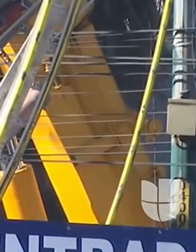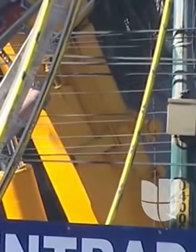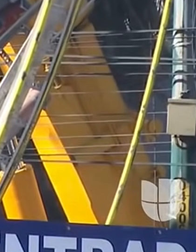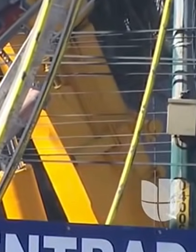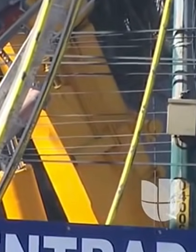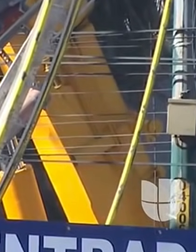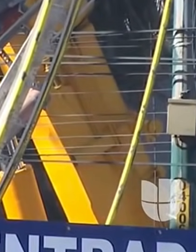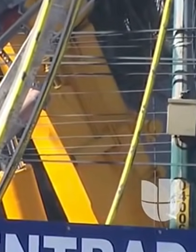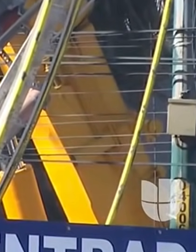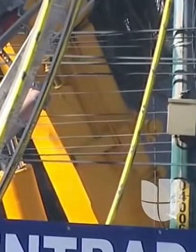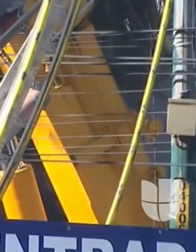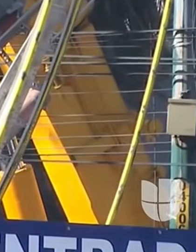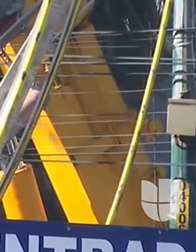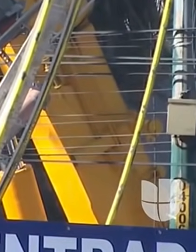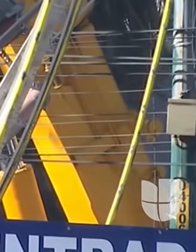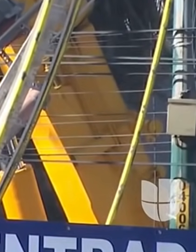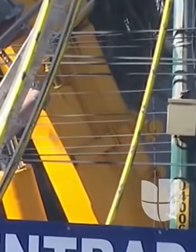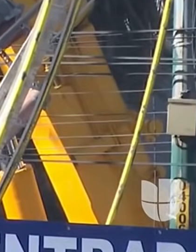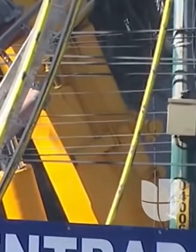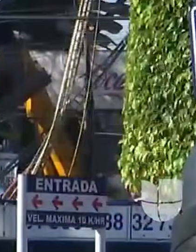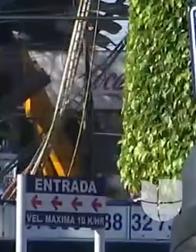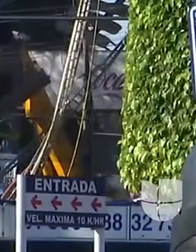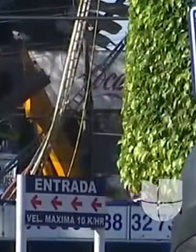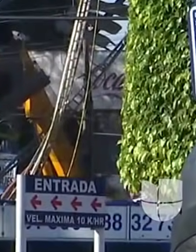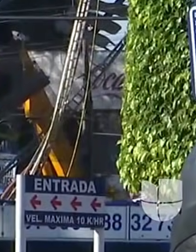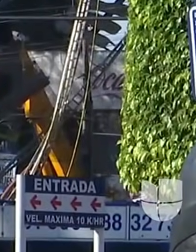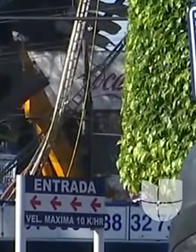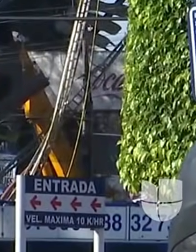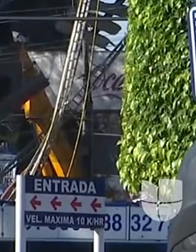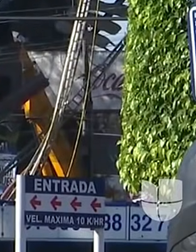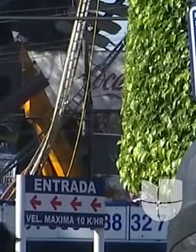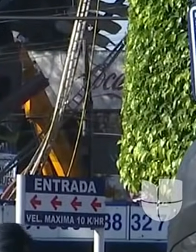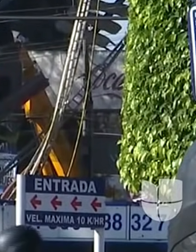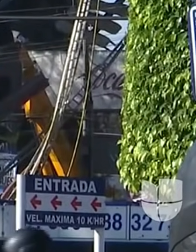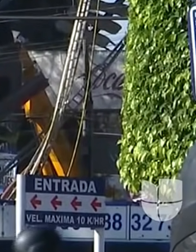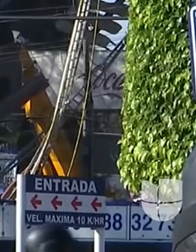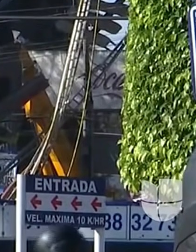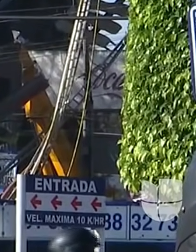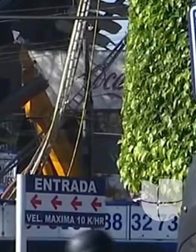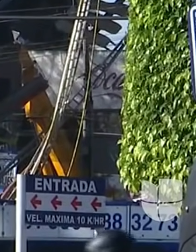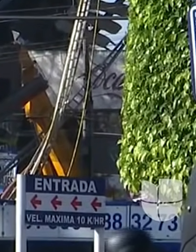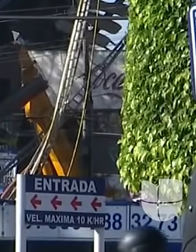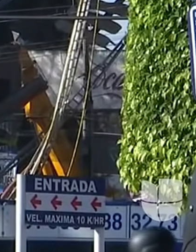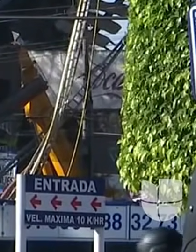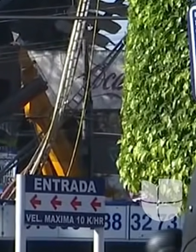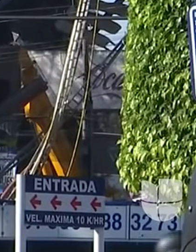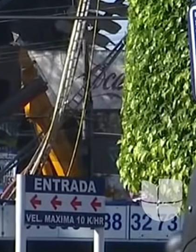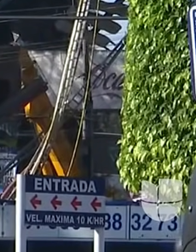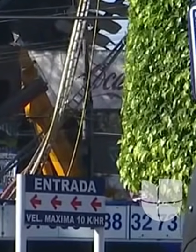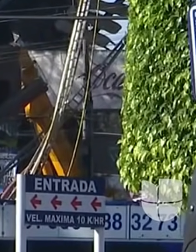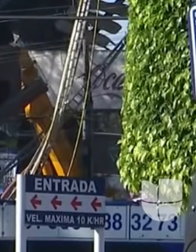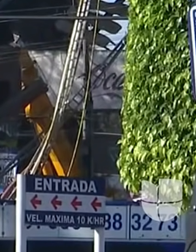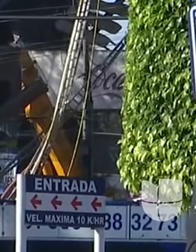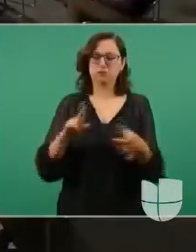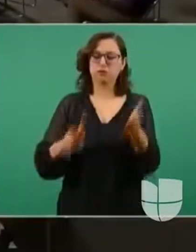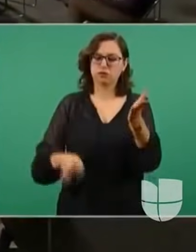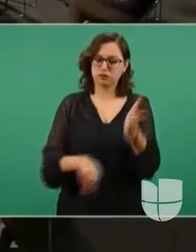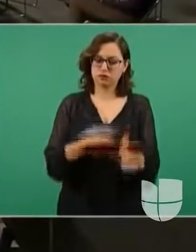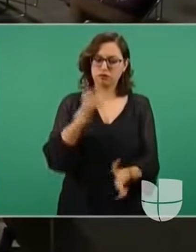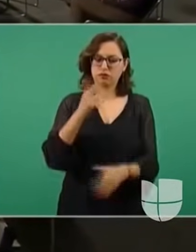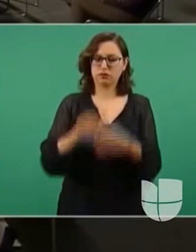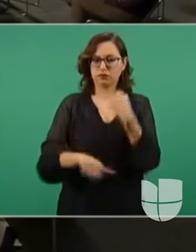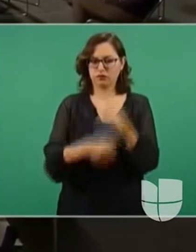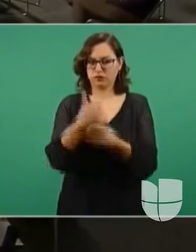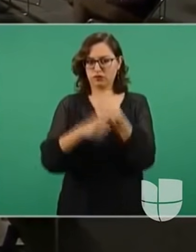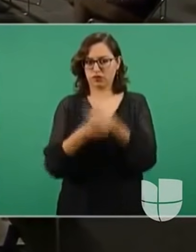eso, mientras grúas hidráulicas quitaban los vagones deshechos, las autoridades lamentaron lo ocurrido y prometieron investigar. No se